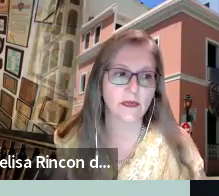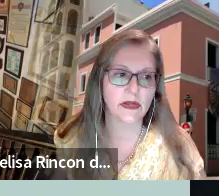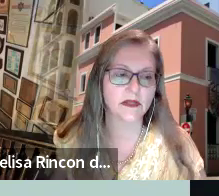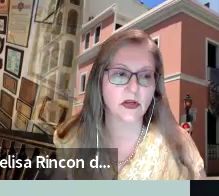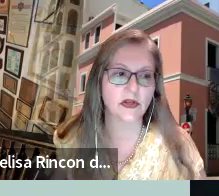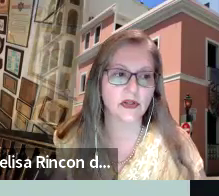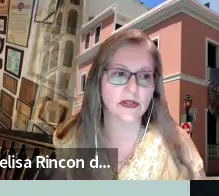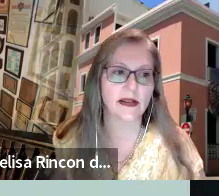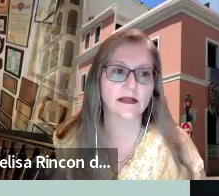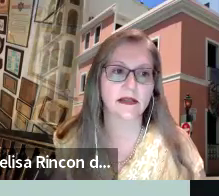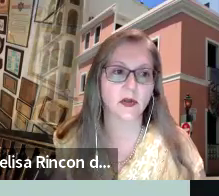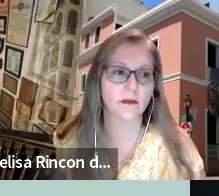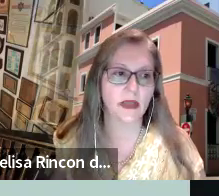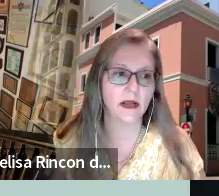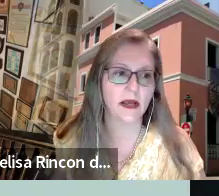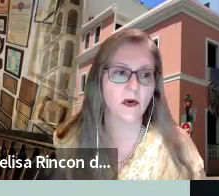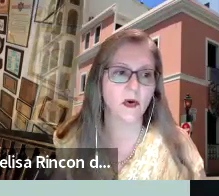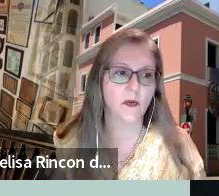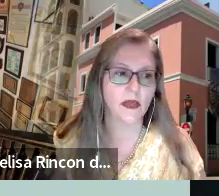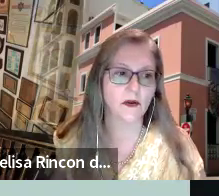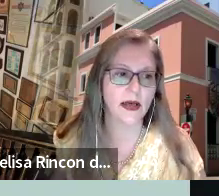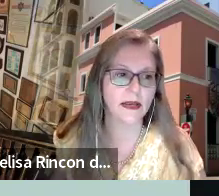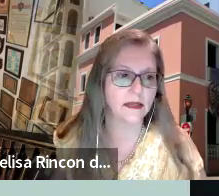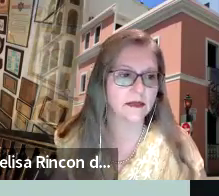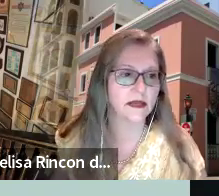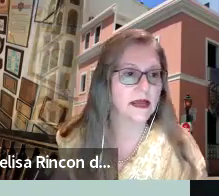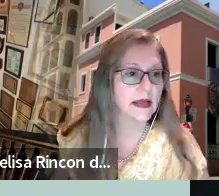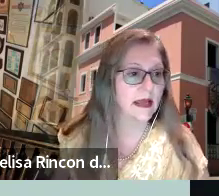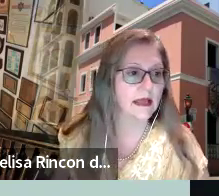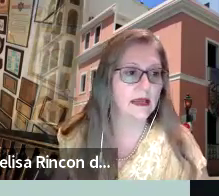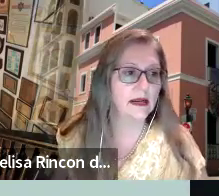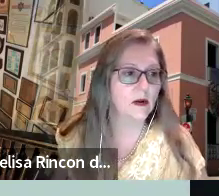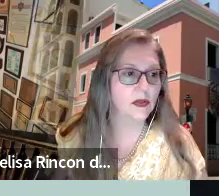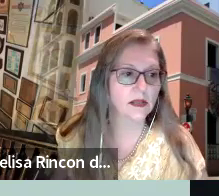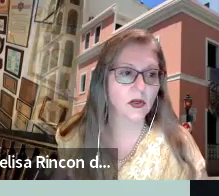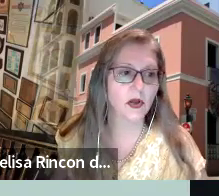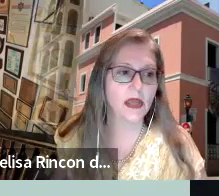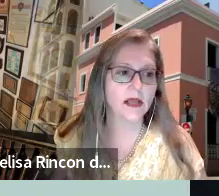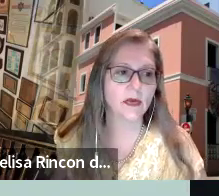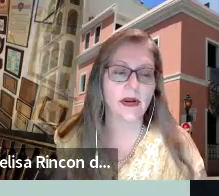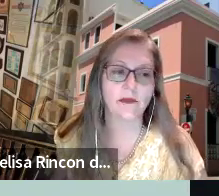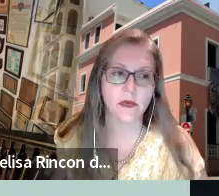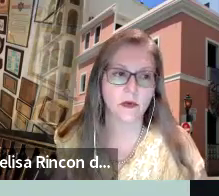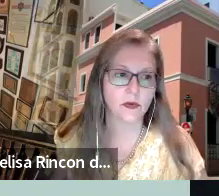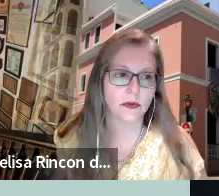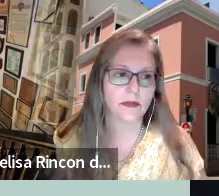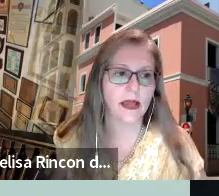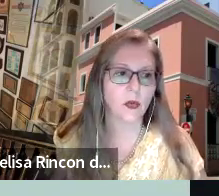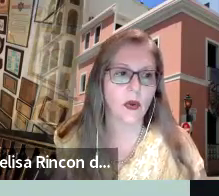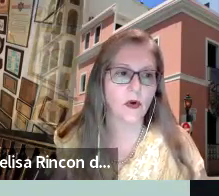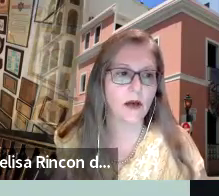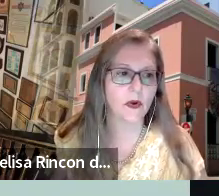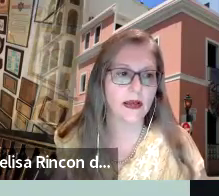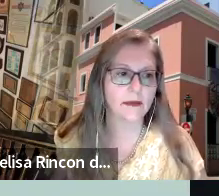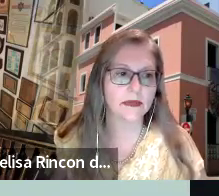1960 al 2018 del escritor mexicano Homero Aridis y otra antología sobre el mismo autor,